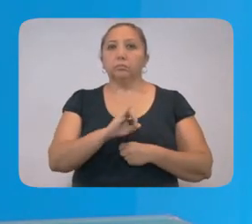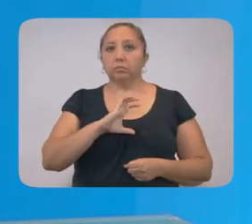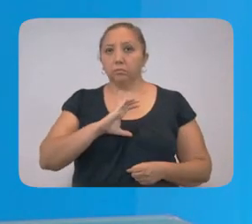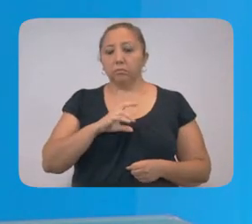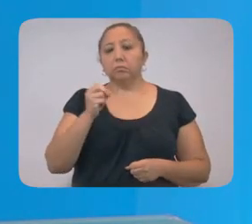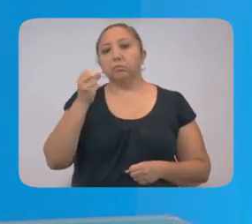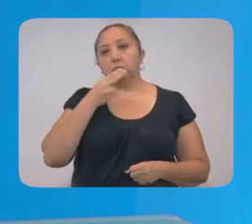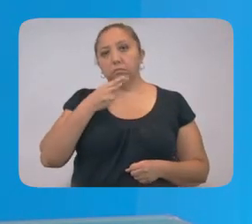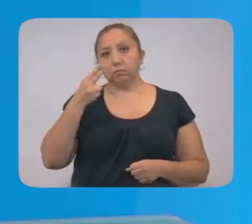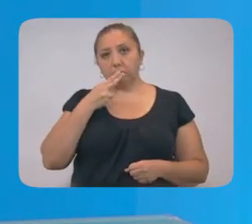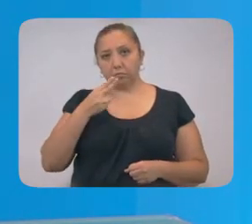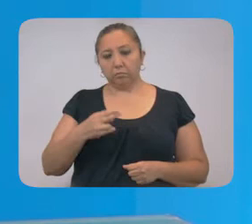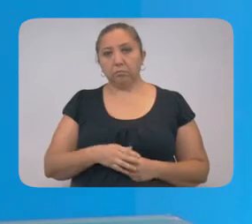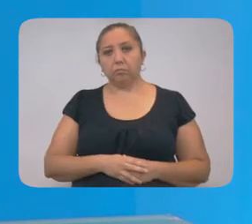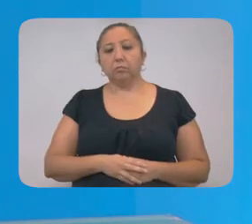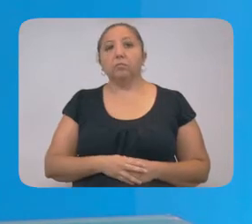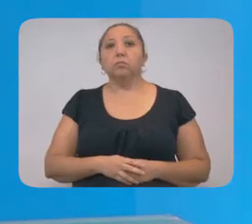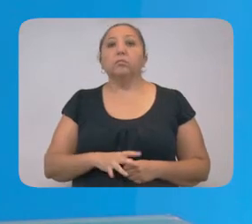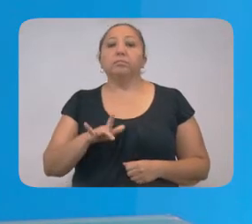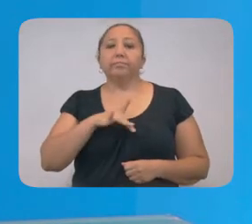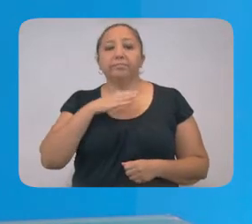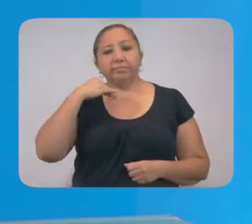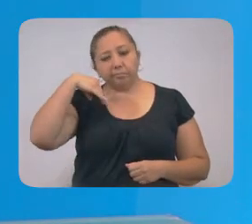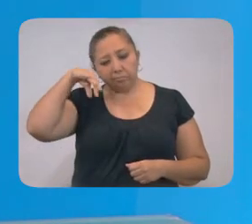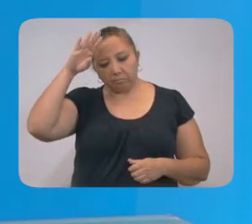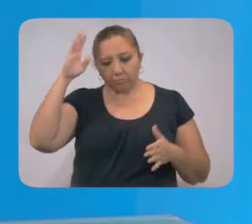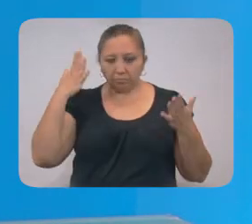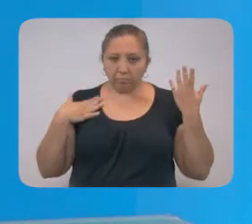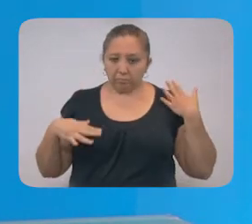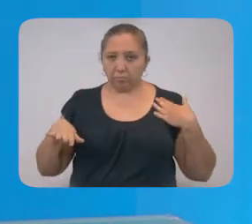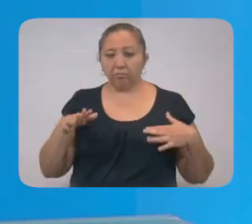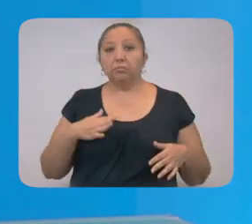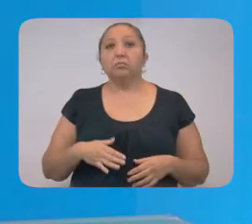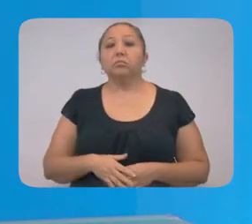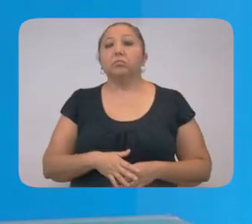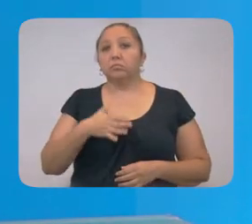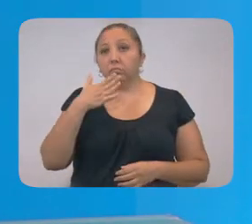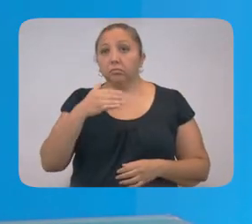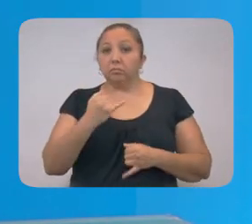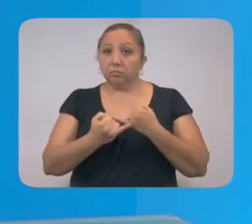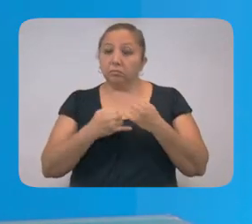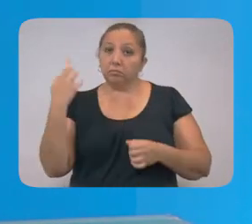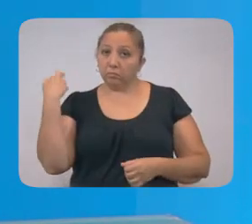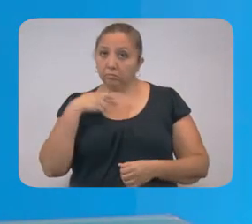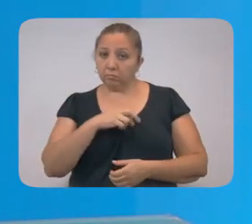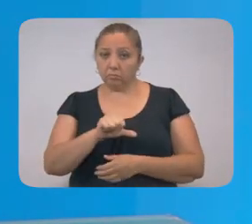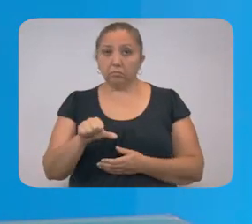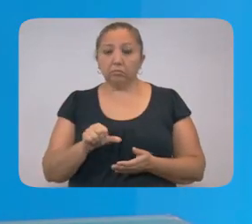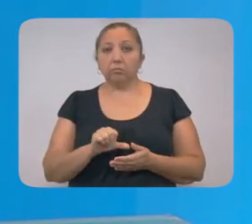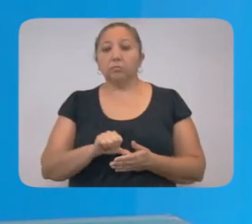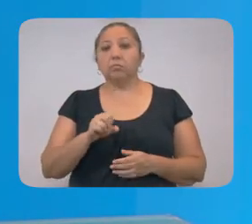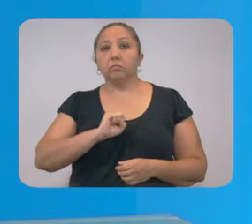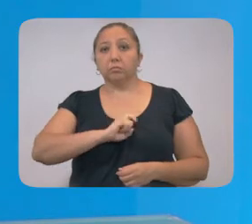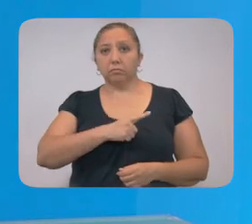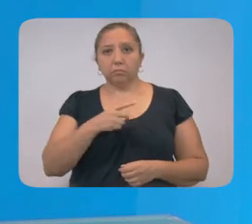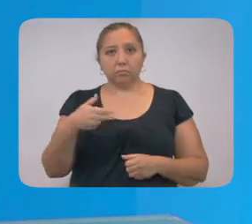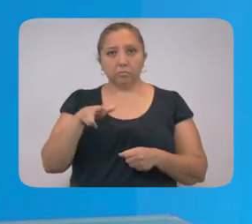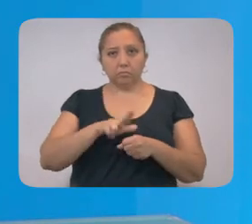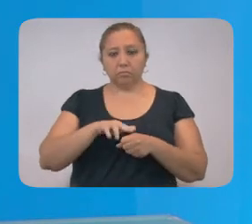cáncer o tabaquismo, si presentan fiebre, cansancio o tos seca, acudir de inmediato al centro de salud más